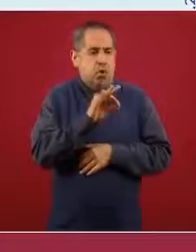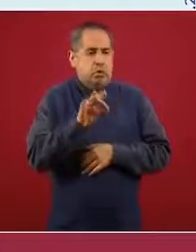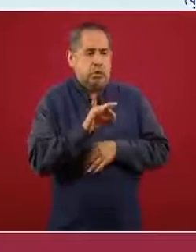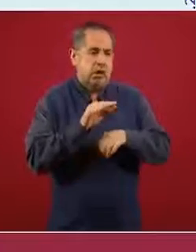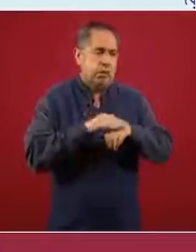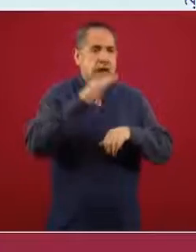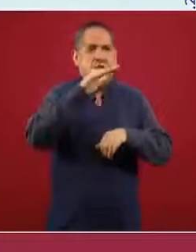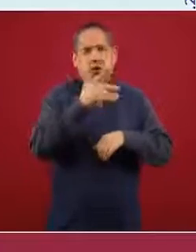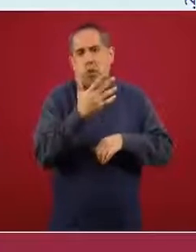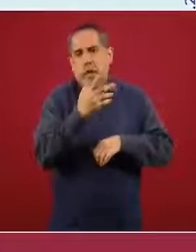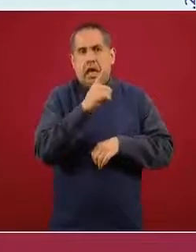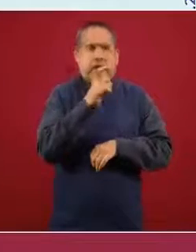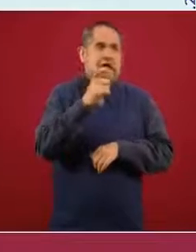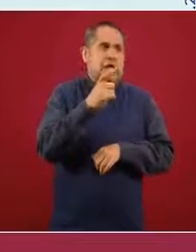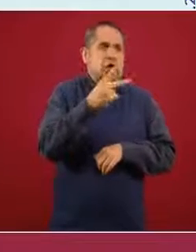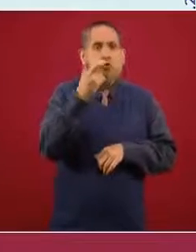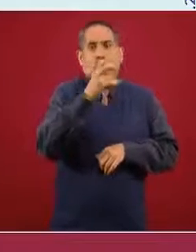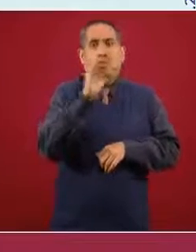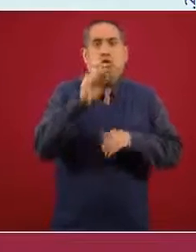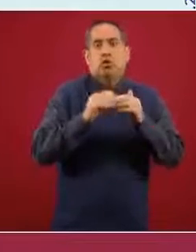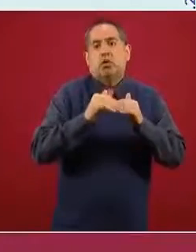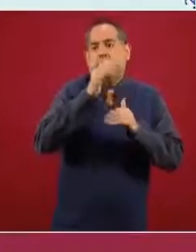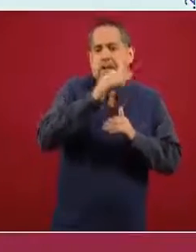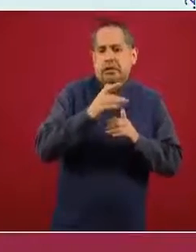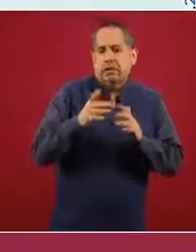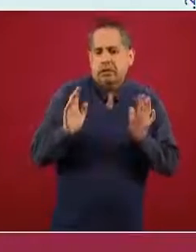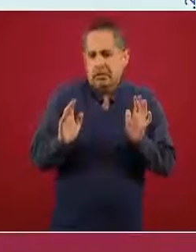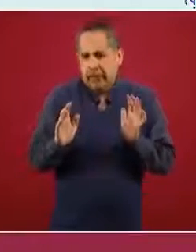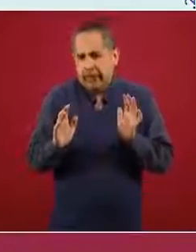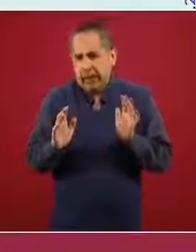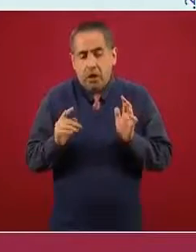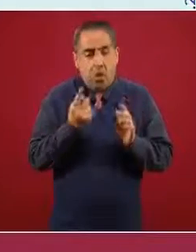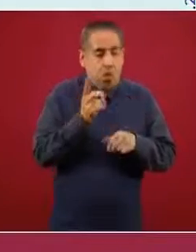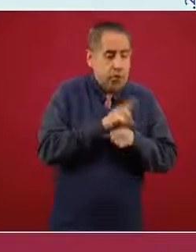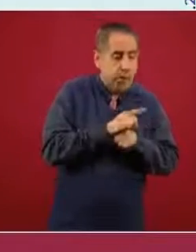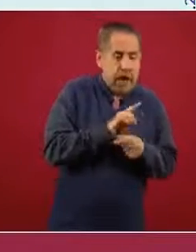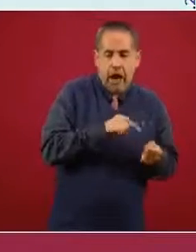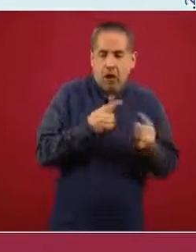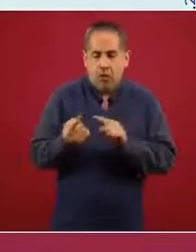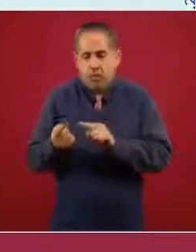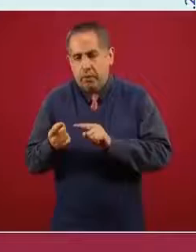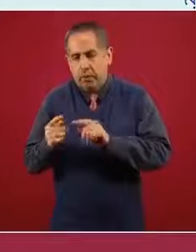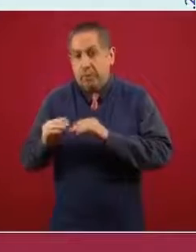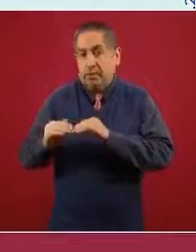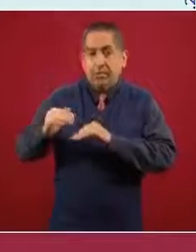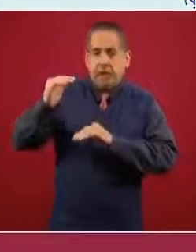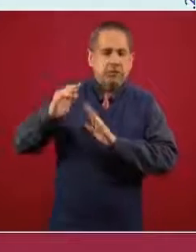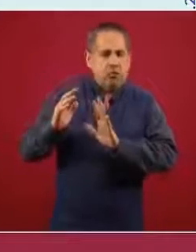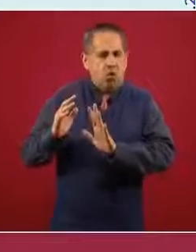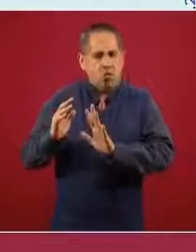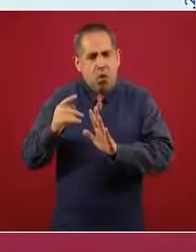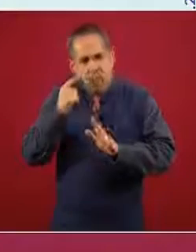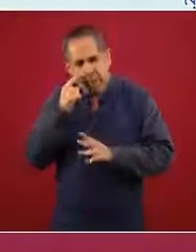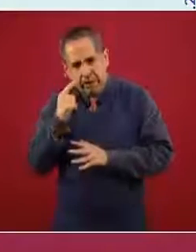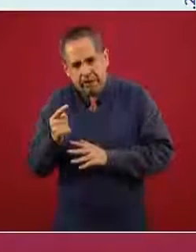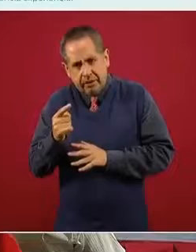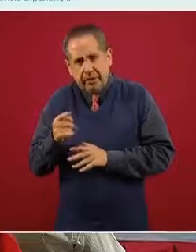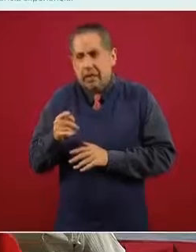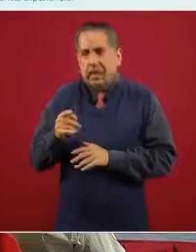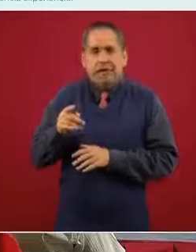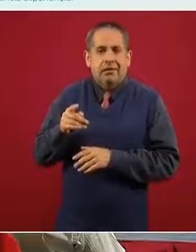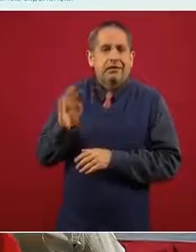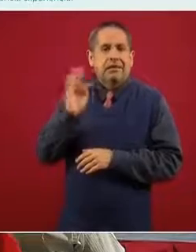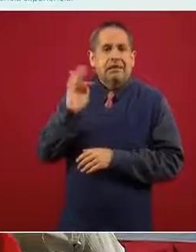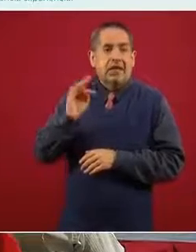de un 50, un 100, un 200% de un cambio de un día para otro. Y eso quiere decir entonces que la epidemia se está